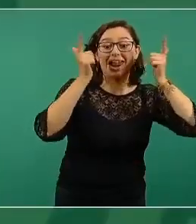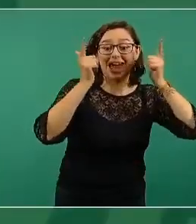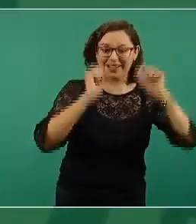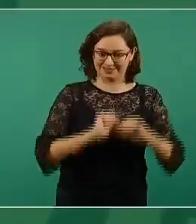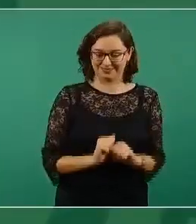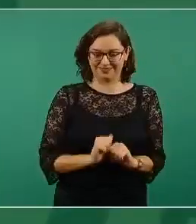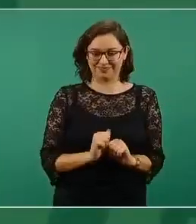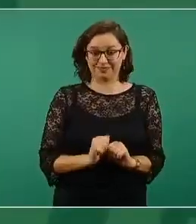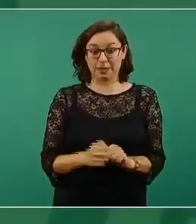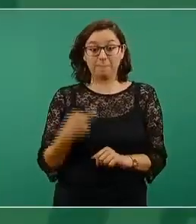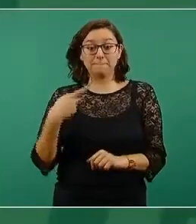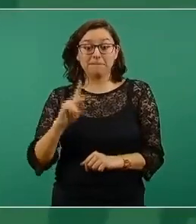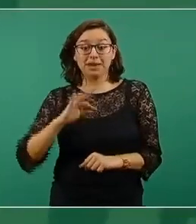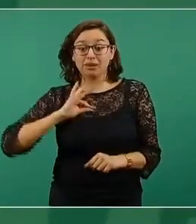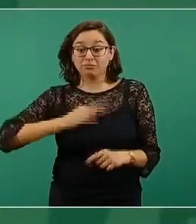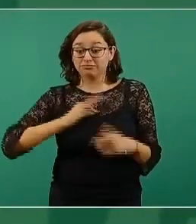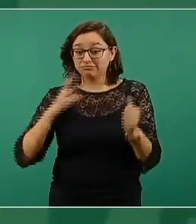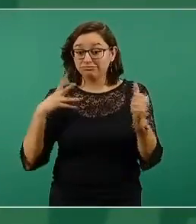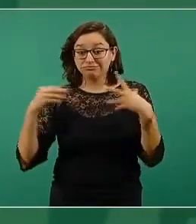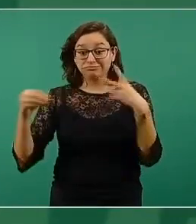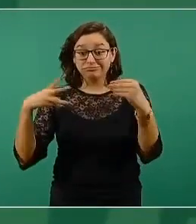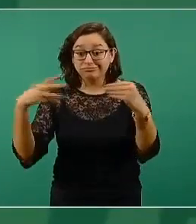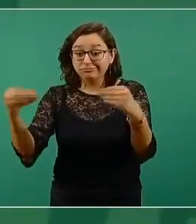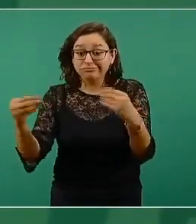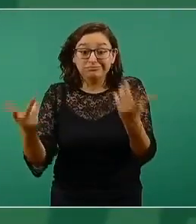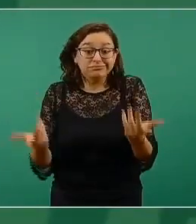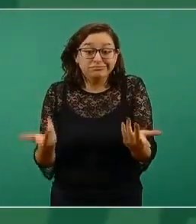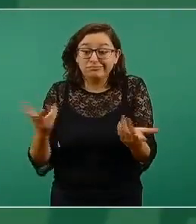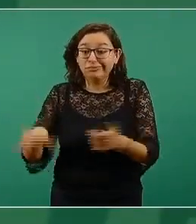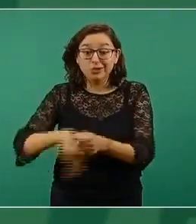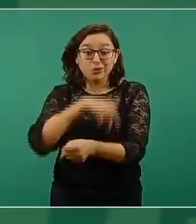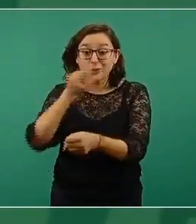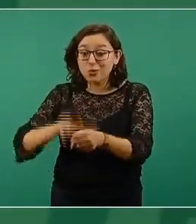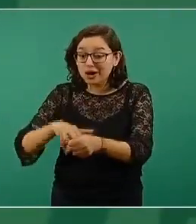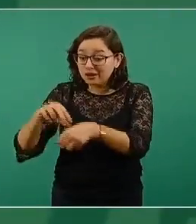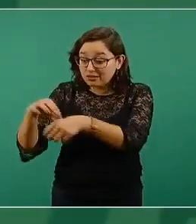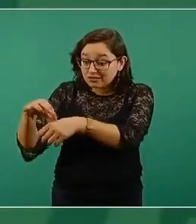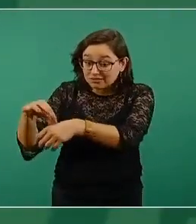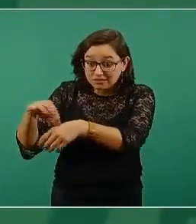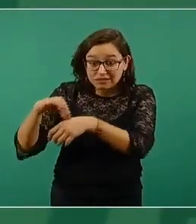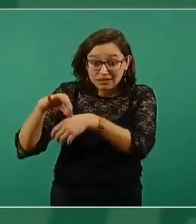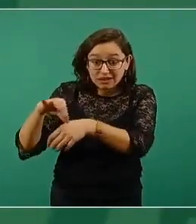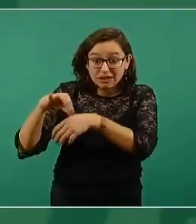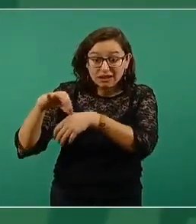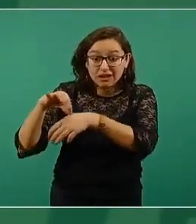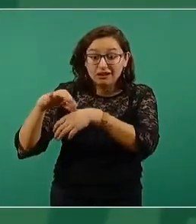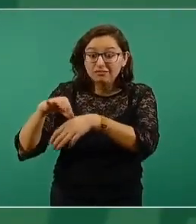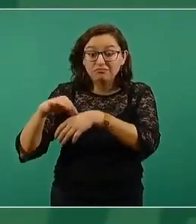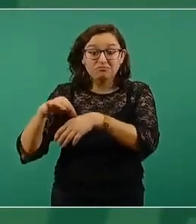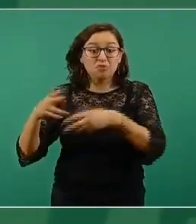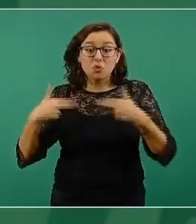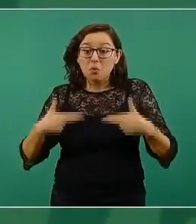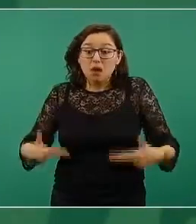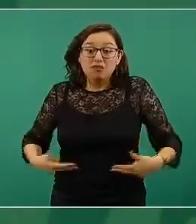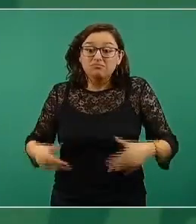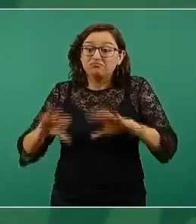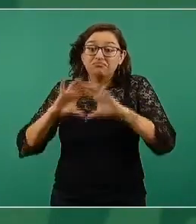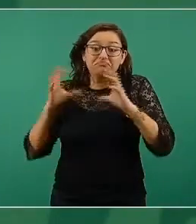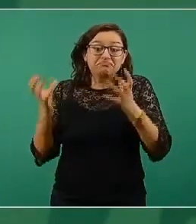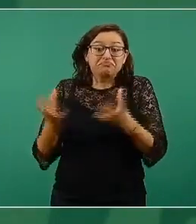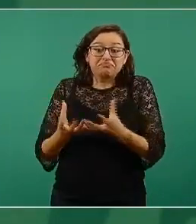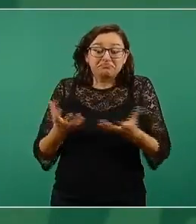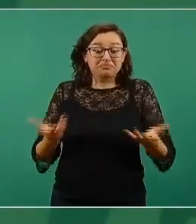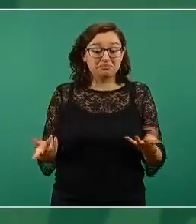Pero las epidemias son parte de la realidad del mundo, parte de la realidad de la humanidad. Por cierto que ahí hay una cuarta